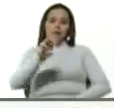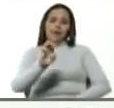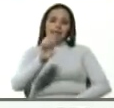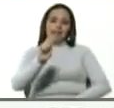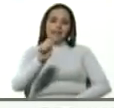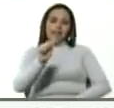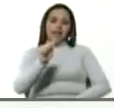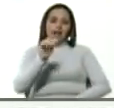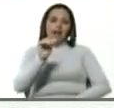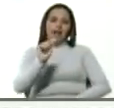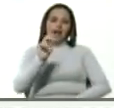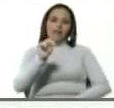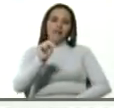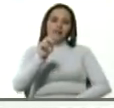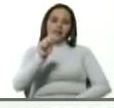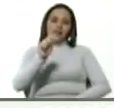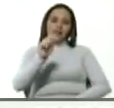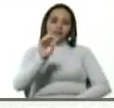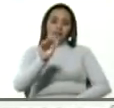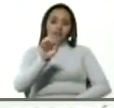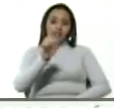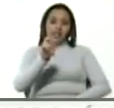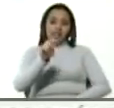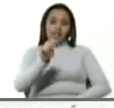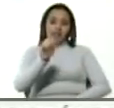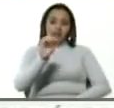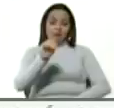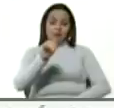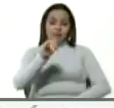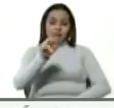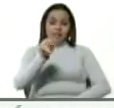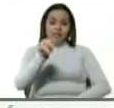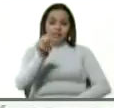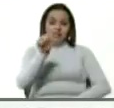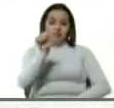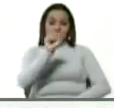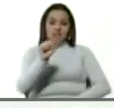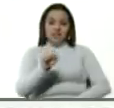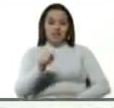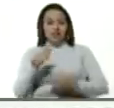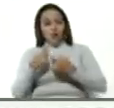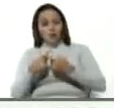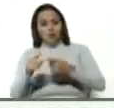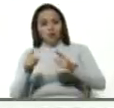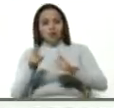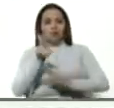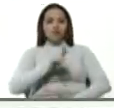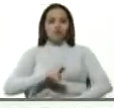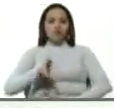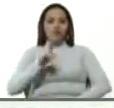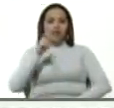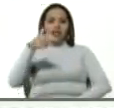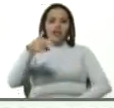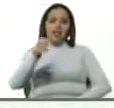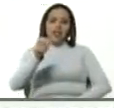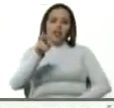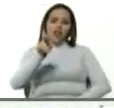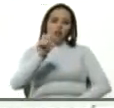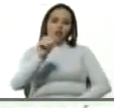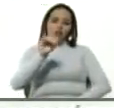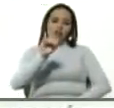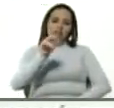metanfetamina y 2,3 millones consumen heroína. Los estadounidenses